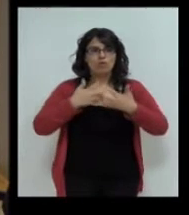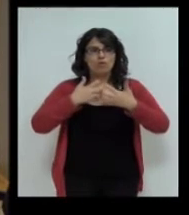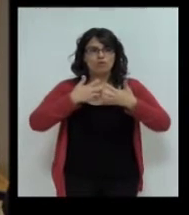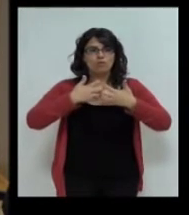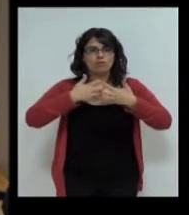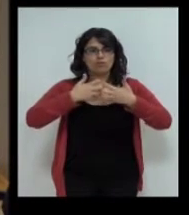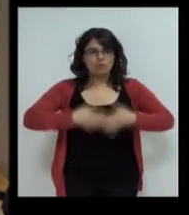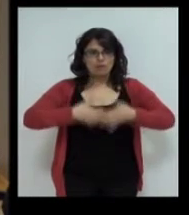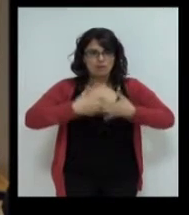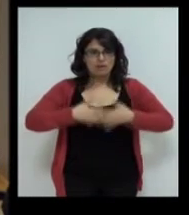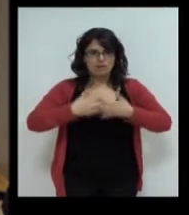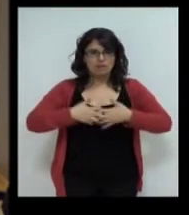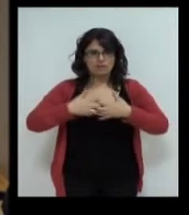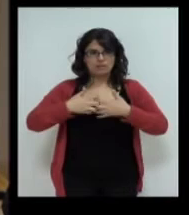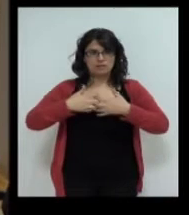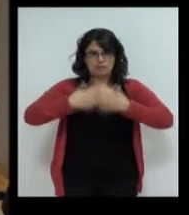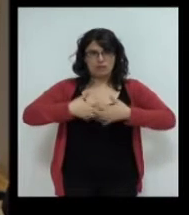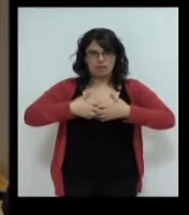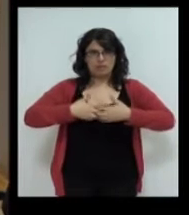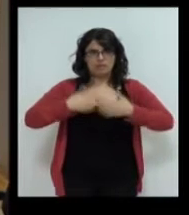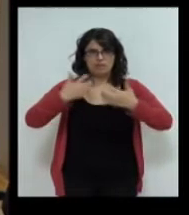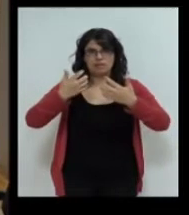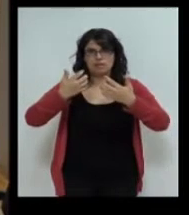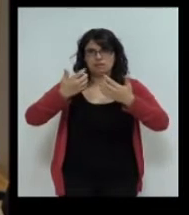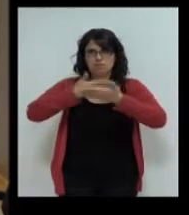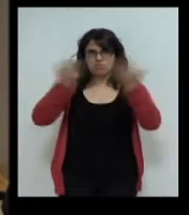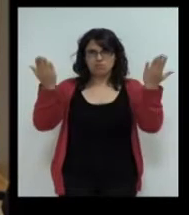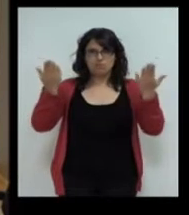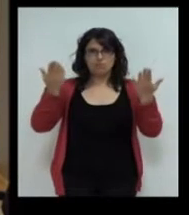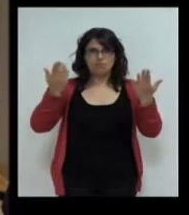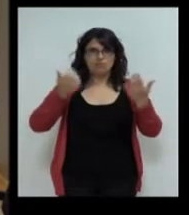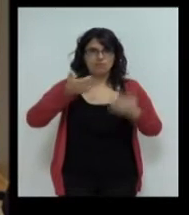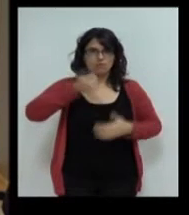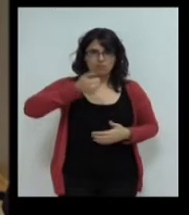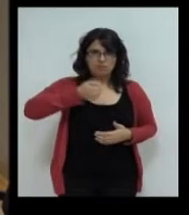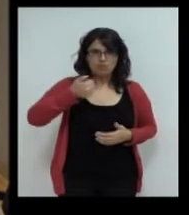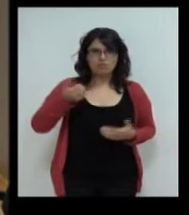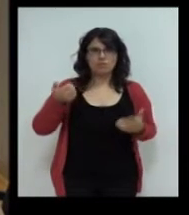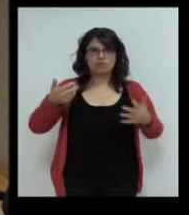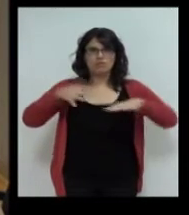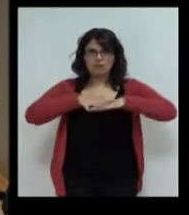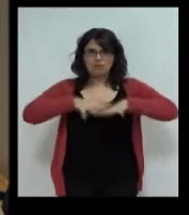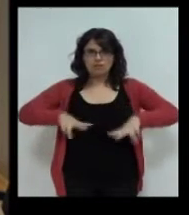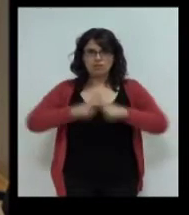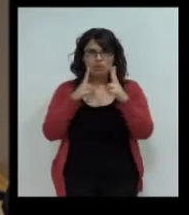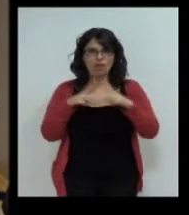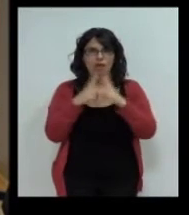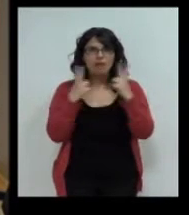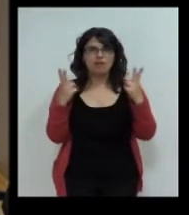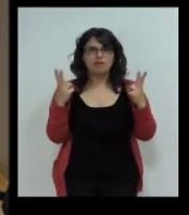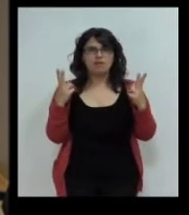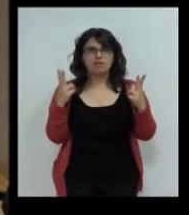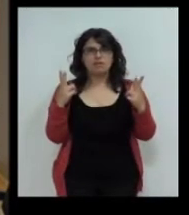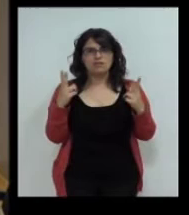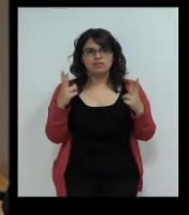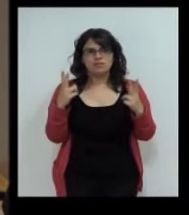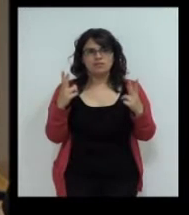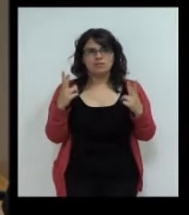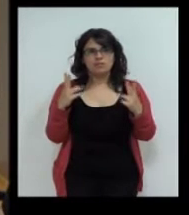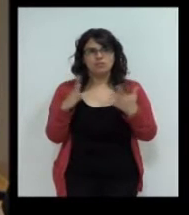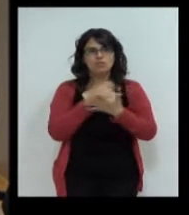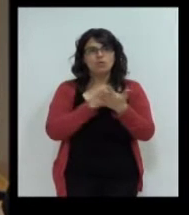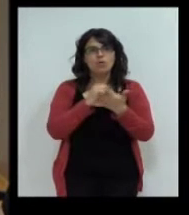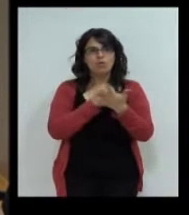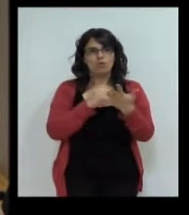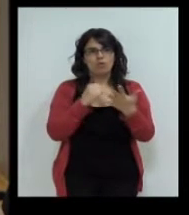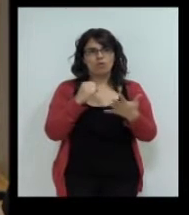aparatos hasta proveedores de contenido, radiodifusores, redes sociales, un poco auspiciada por la